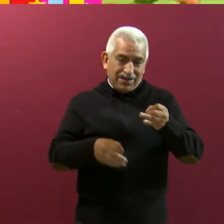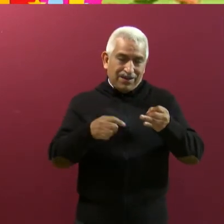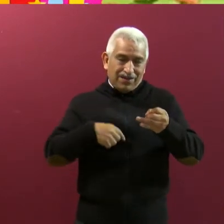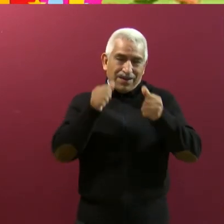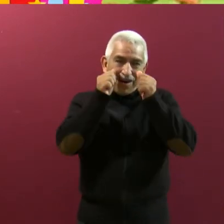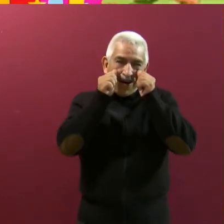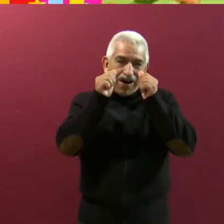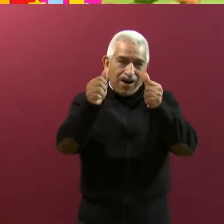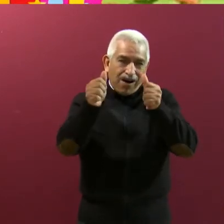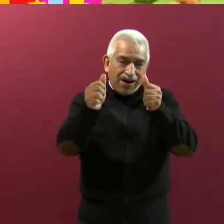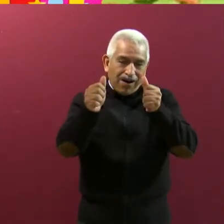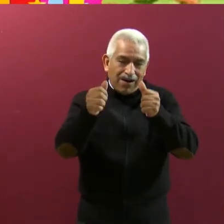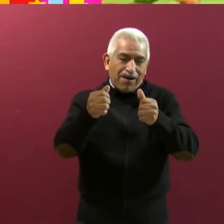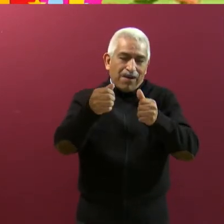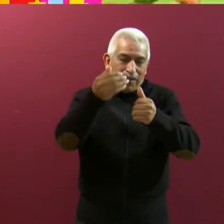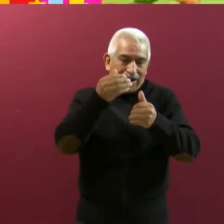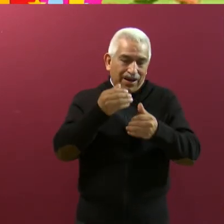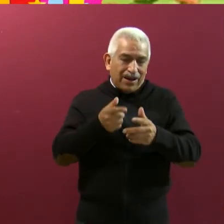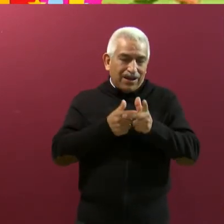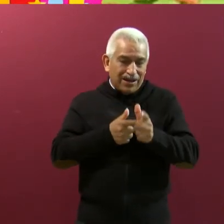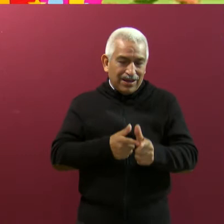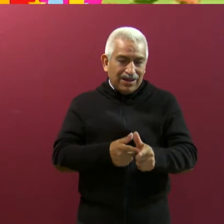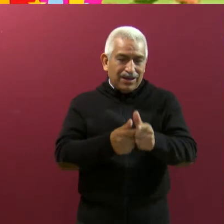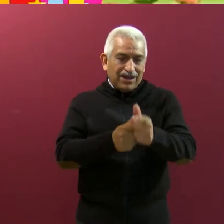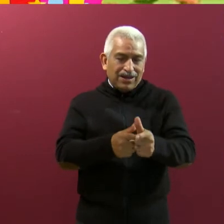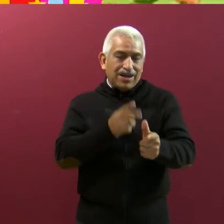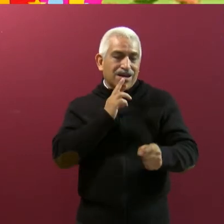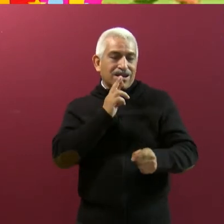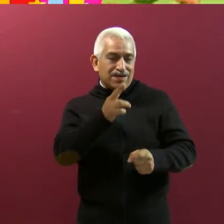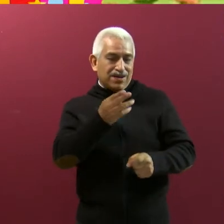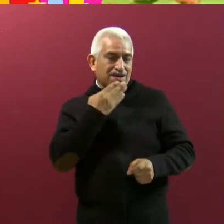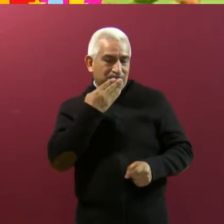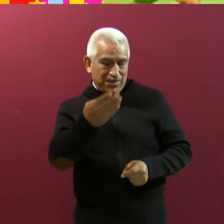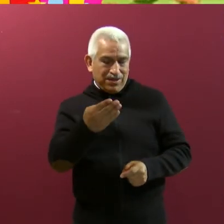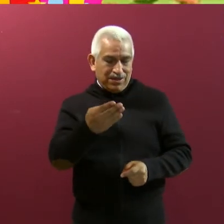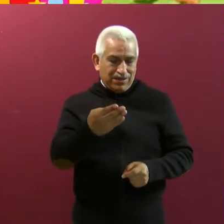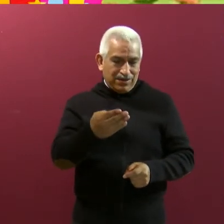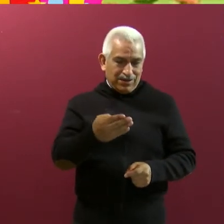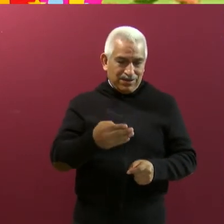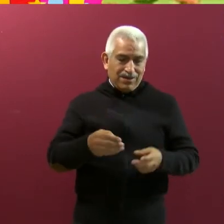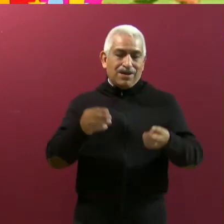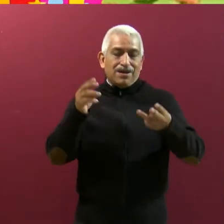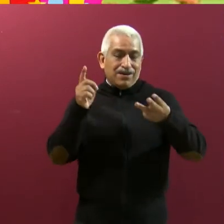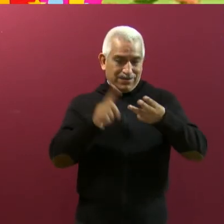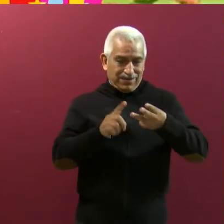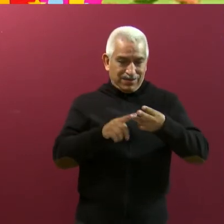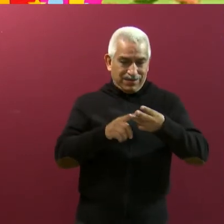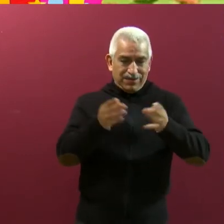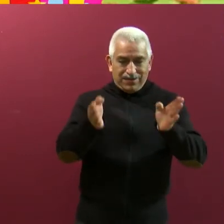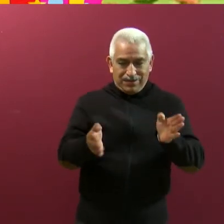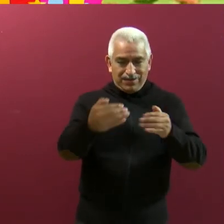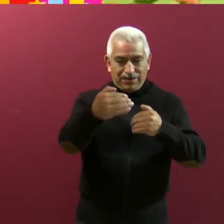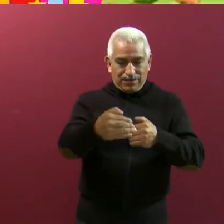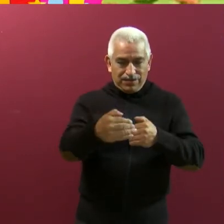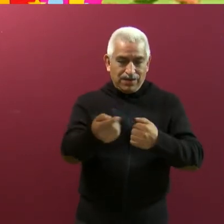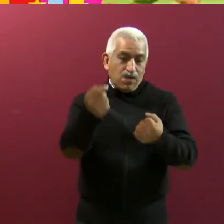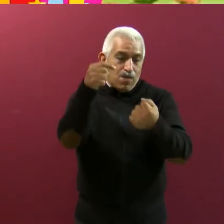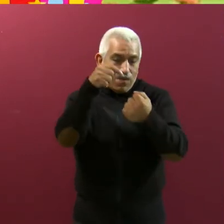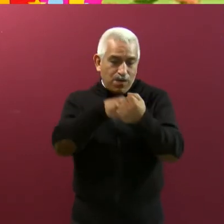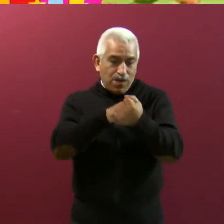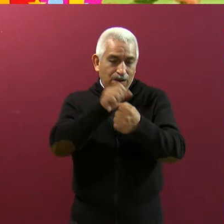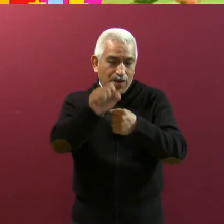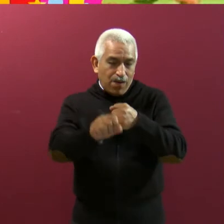mucha atención para continuar acertando a nuestras respuestas. Vamos con nuestra siguiente cajita. En ella